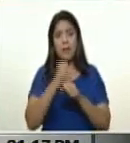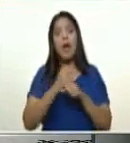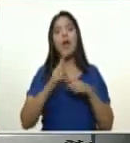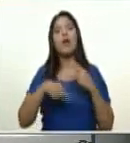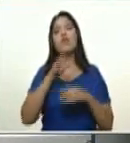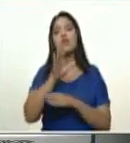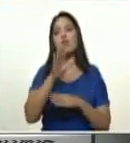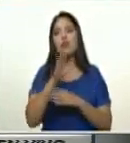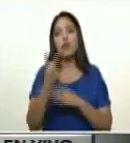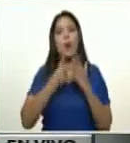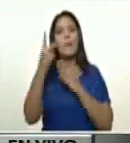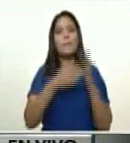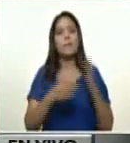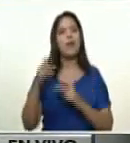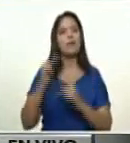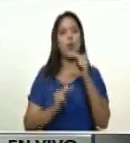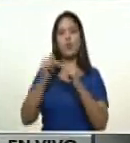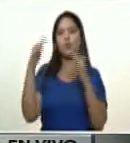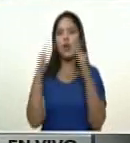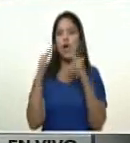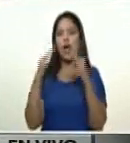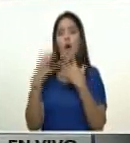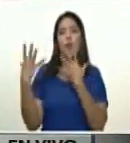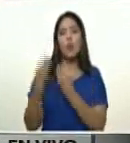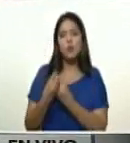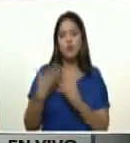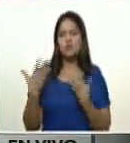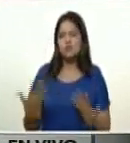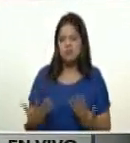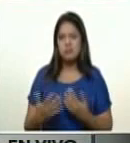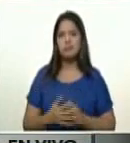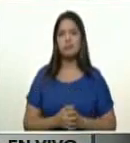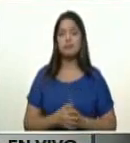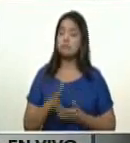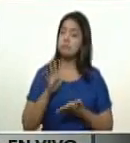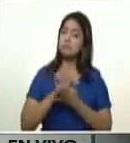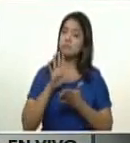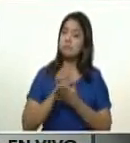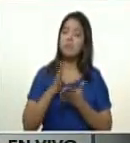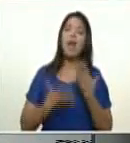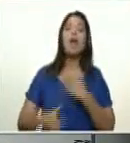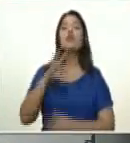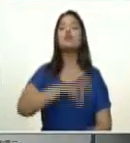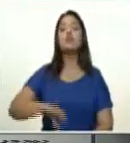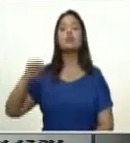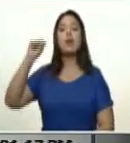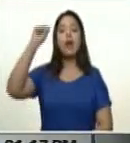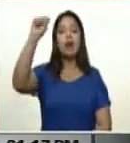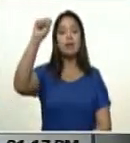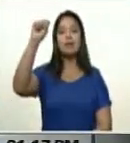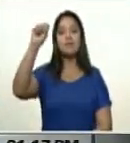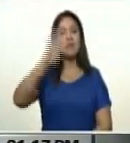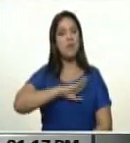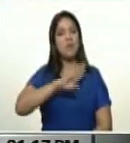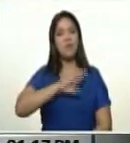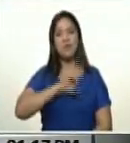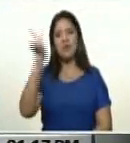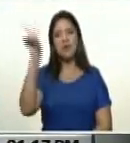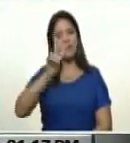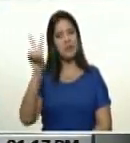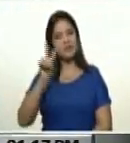de salud, construir acompasada y armónicamente el socialismo nuestro